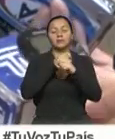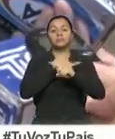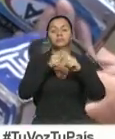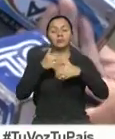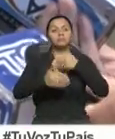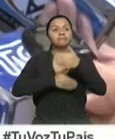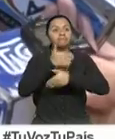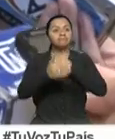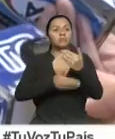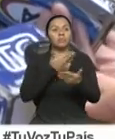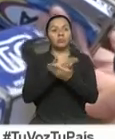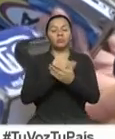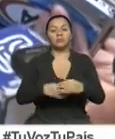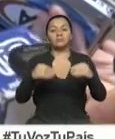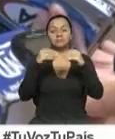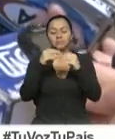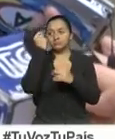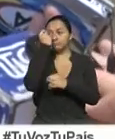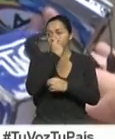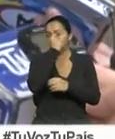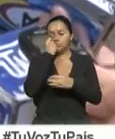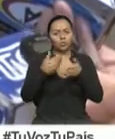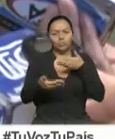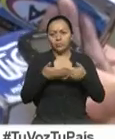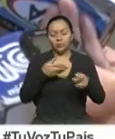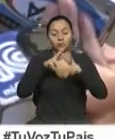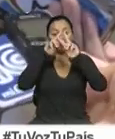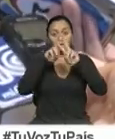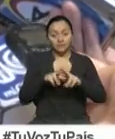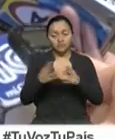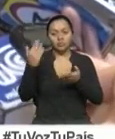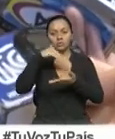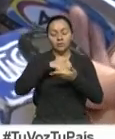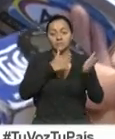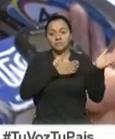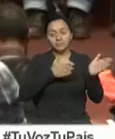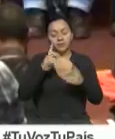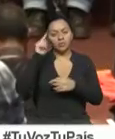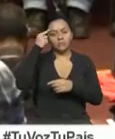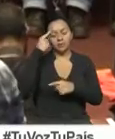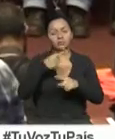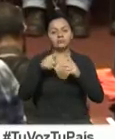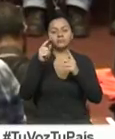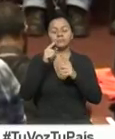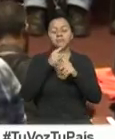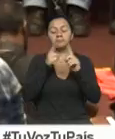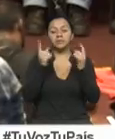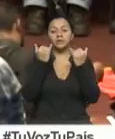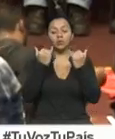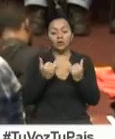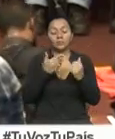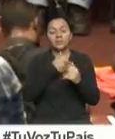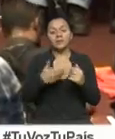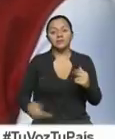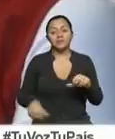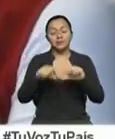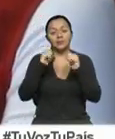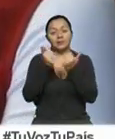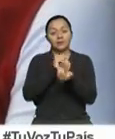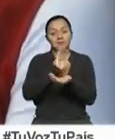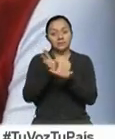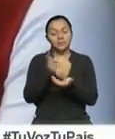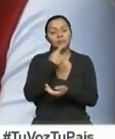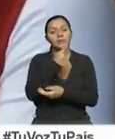seguir planteando con la autocrítica necesaria, con la revisión necesaria de las políticas ejecutadas. La presidenta de la Asamblea además mencionó